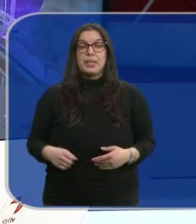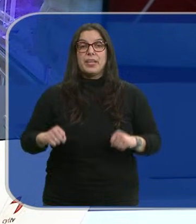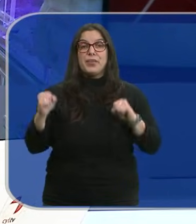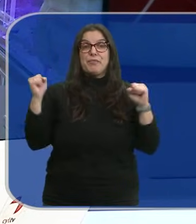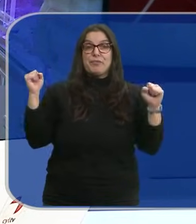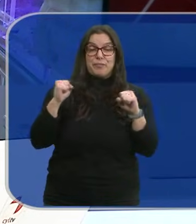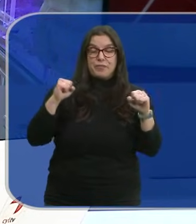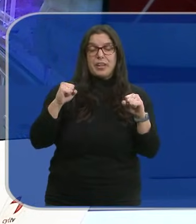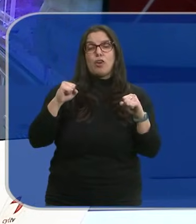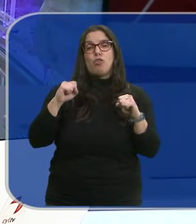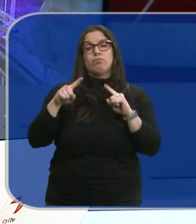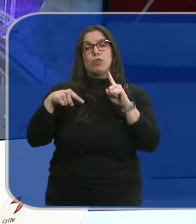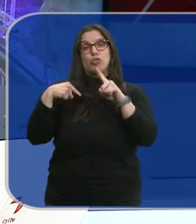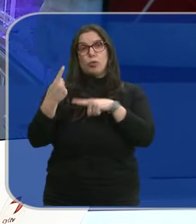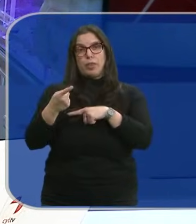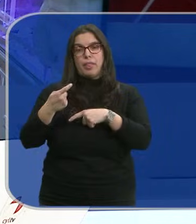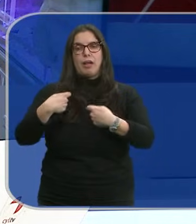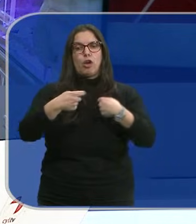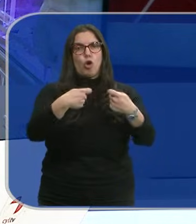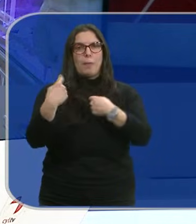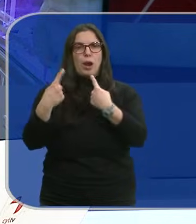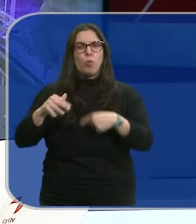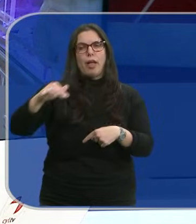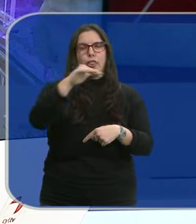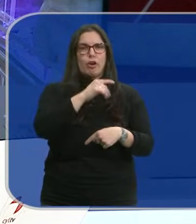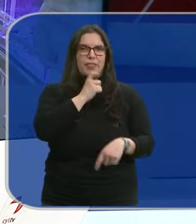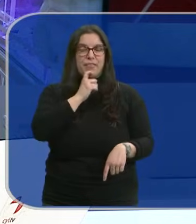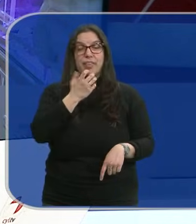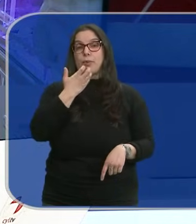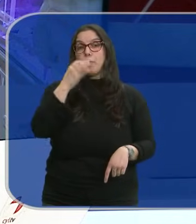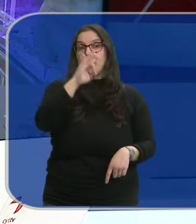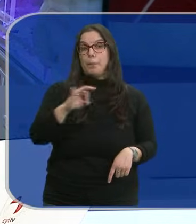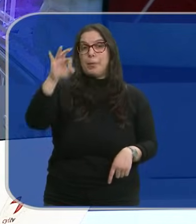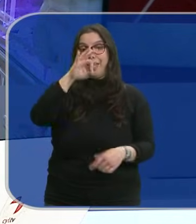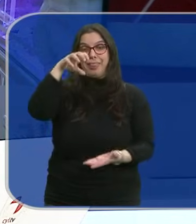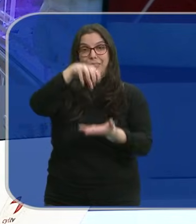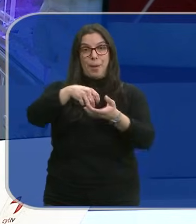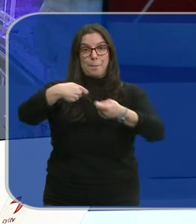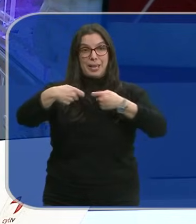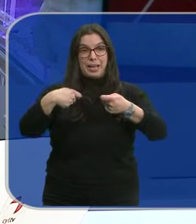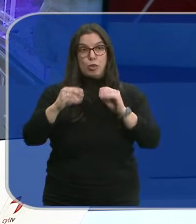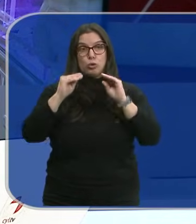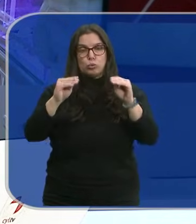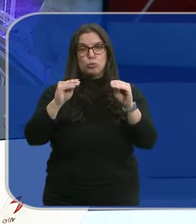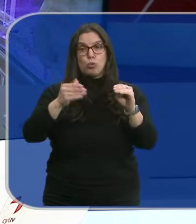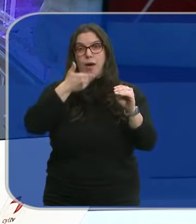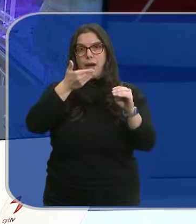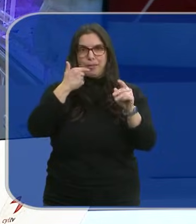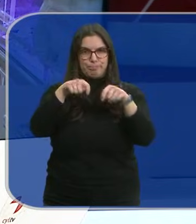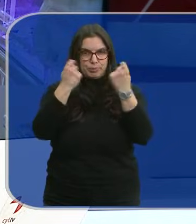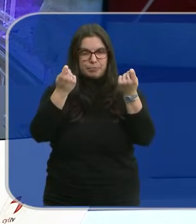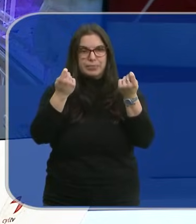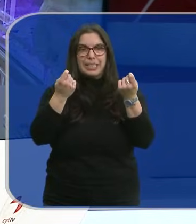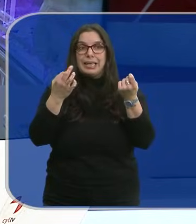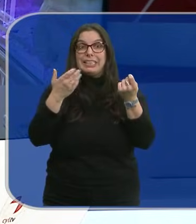frío hace todavía más complicado hacer la compra en determinados lugares. Es el caso de Palencia. La plaza de Abastos sufre una avería en la climatización